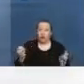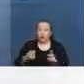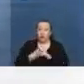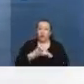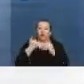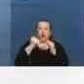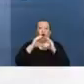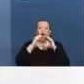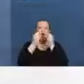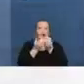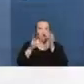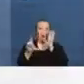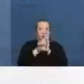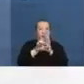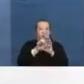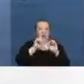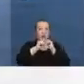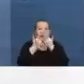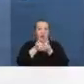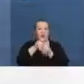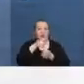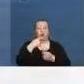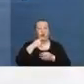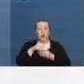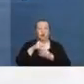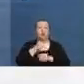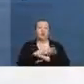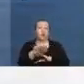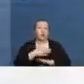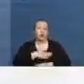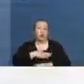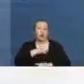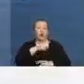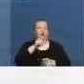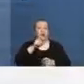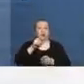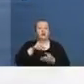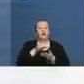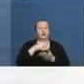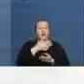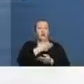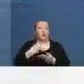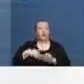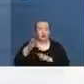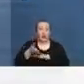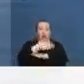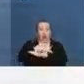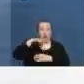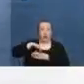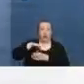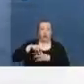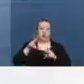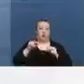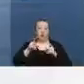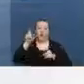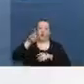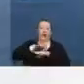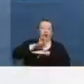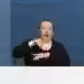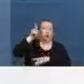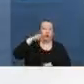comisión legislativa que investigó cuando la app que recomienda a muerte cruzada desestabilizadores como somos frontera hemos dicho los